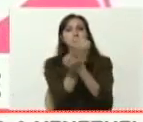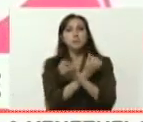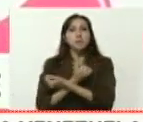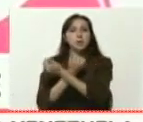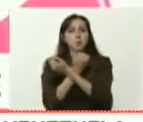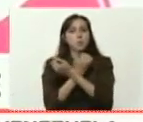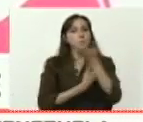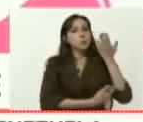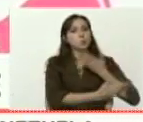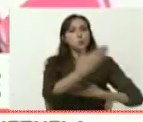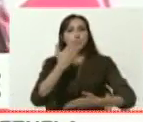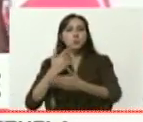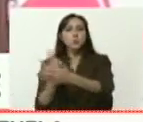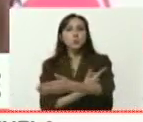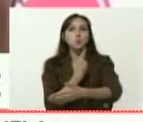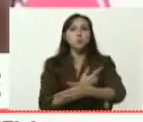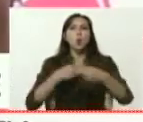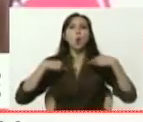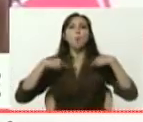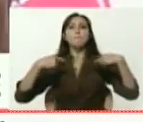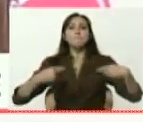convivencia fraterna y humana.